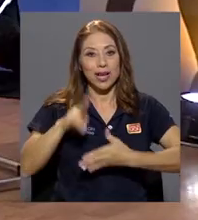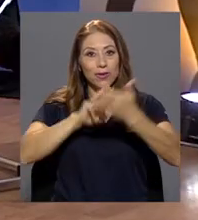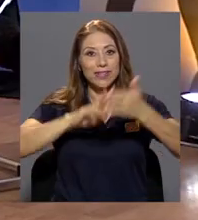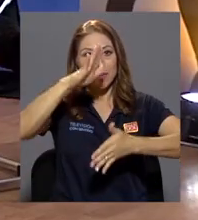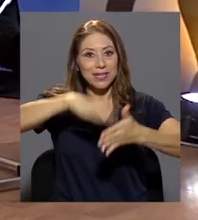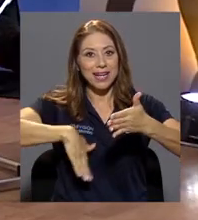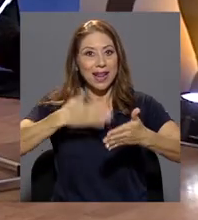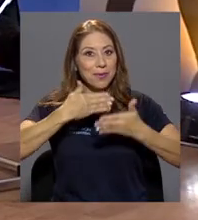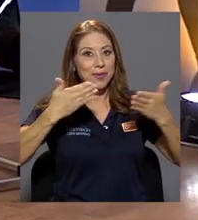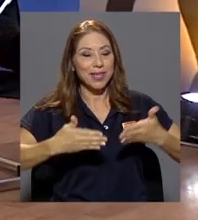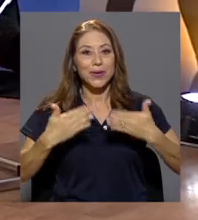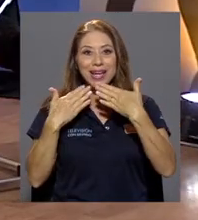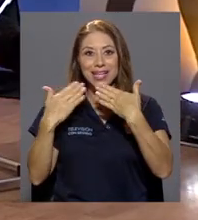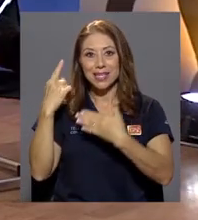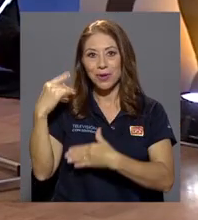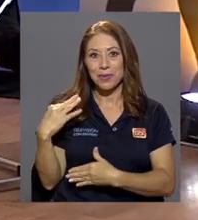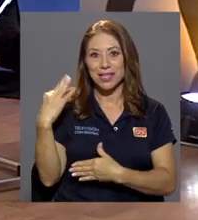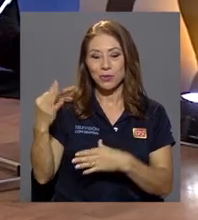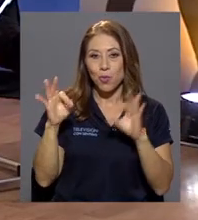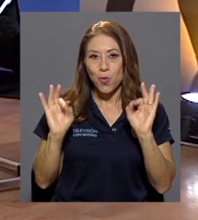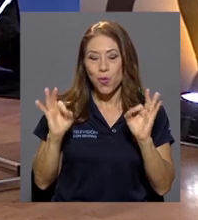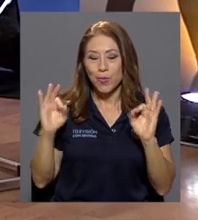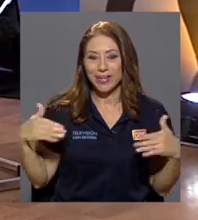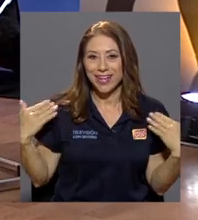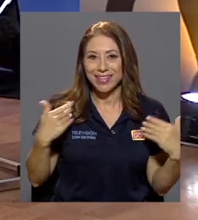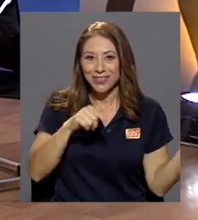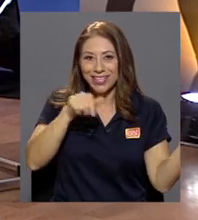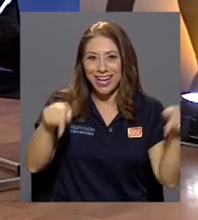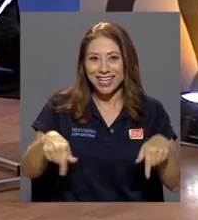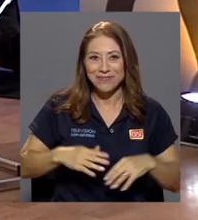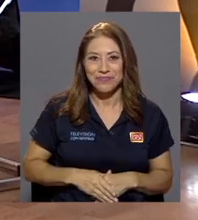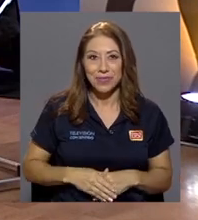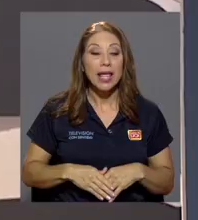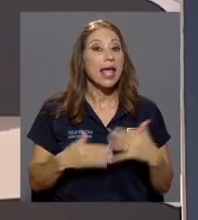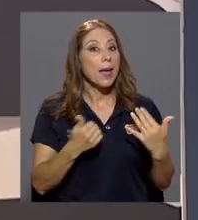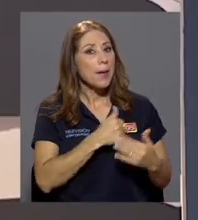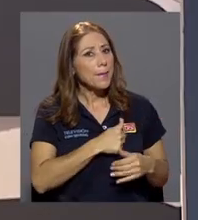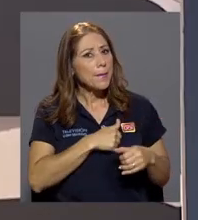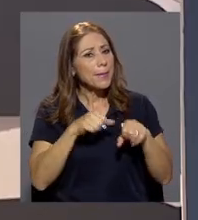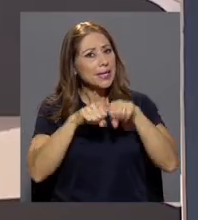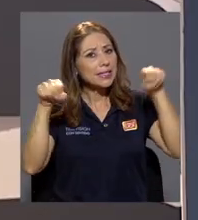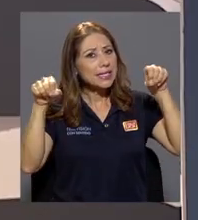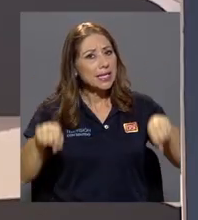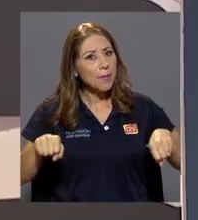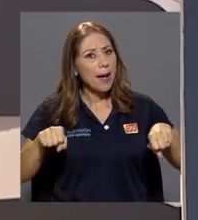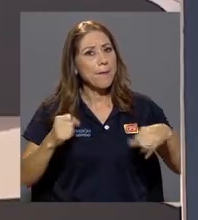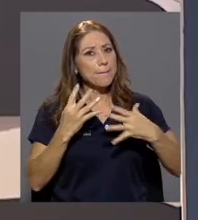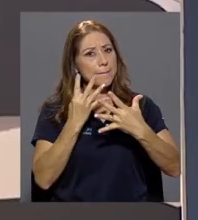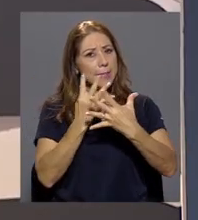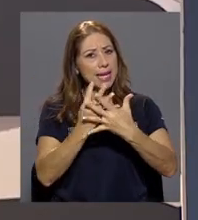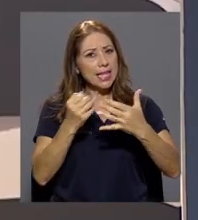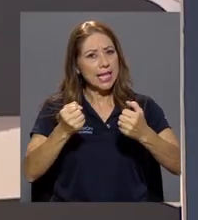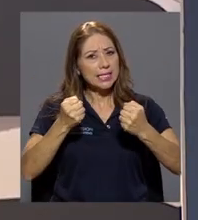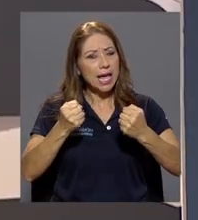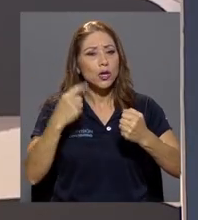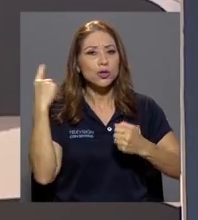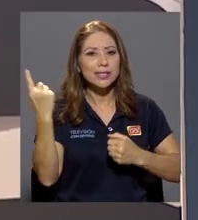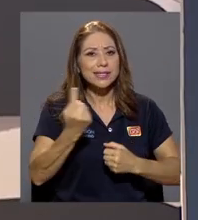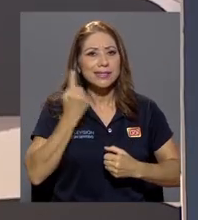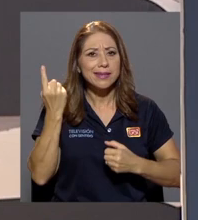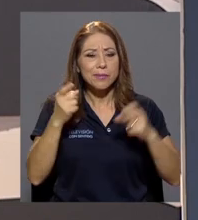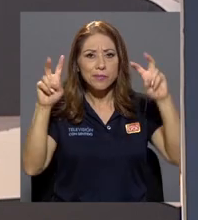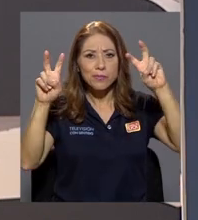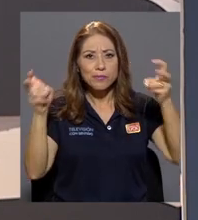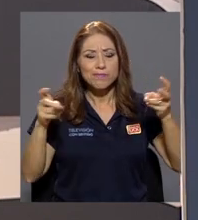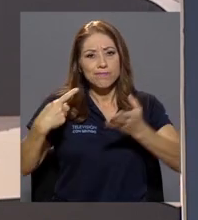profesor cómo están muchas gracias gracias por la invitación muy bien encantado de estar aquí bueno en el sistema penitenciario siempre ha sido un tema de discusión